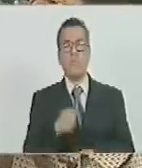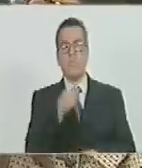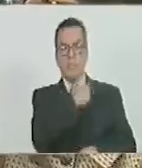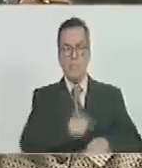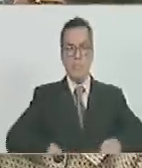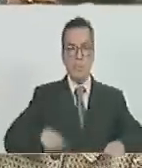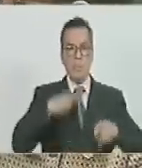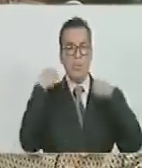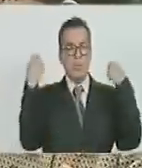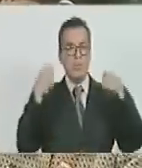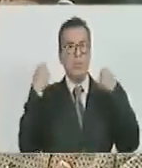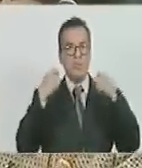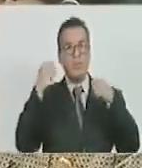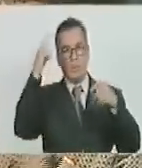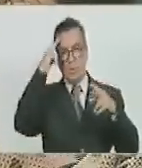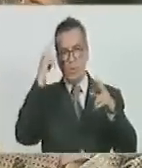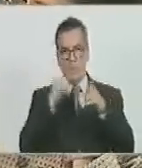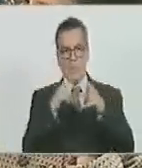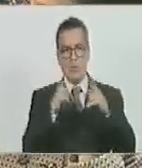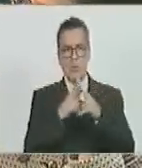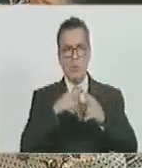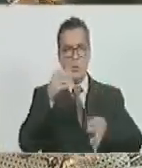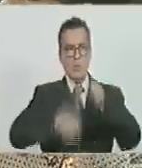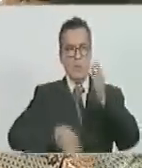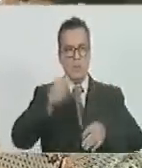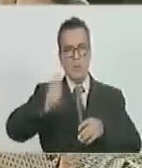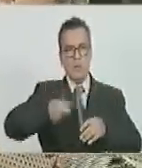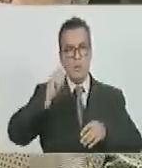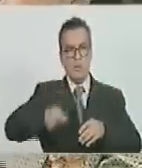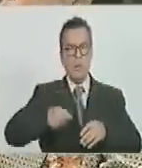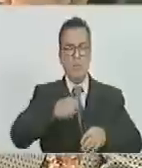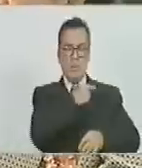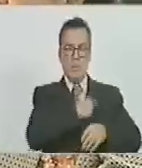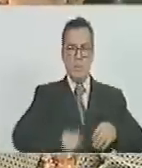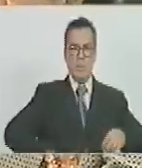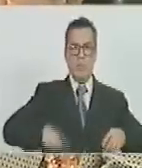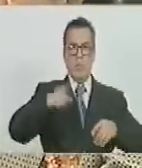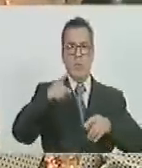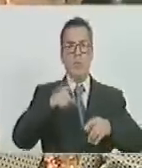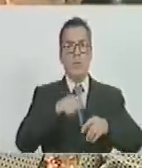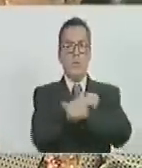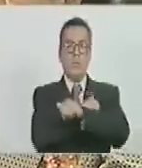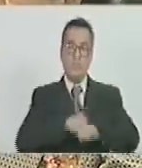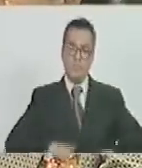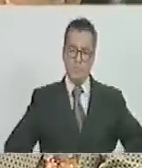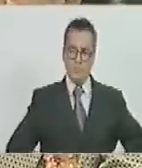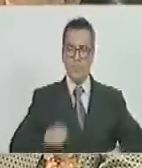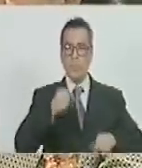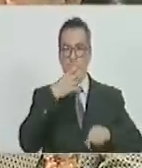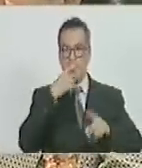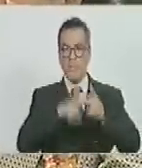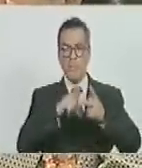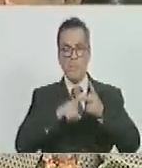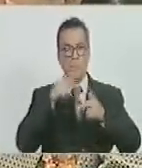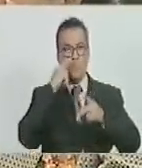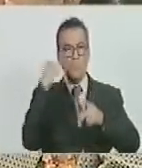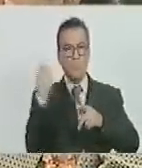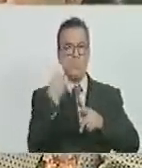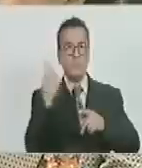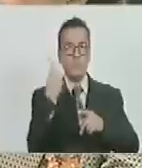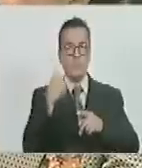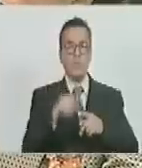Presidente, celebrar el reconocimiento de la justicia de Portugal a los bienes del pueblo venezolano. No son solo del